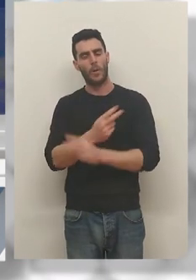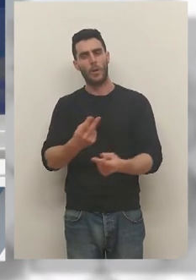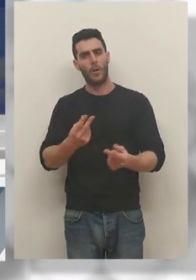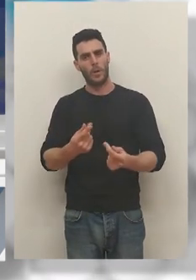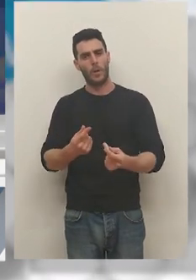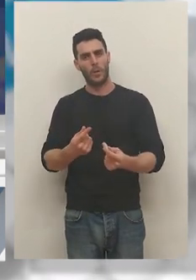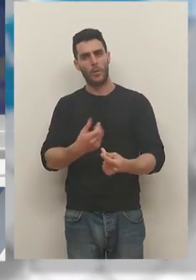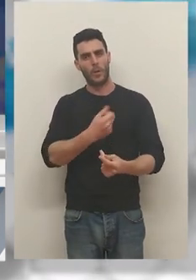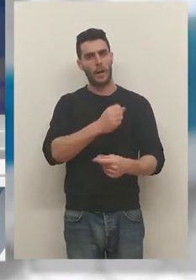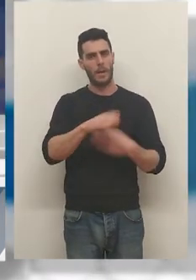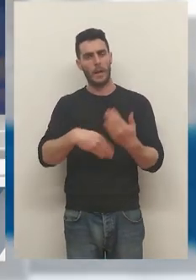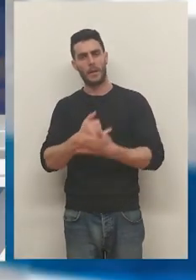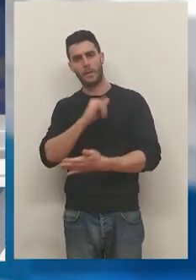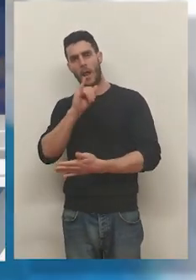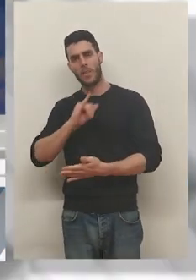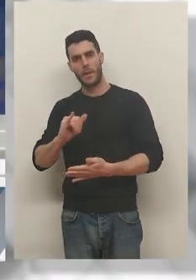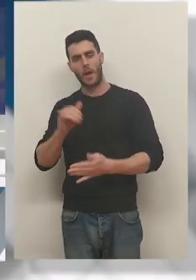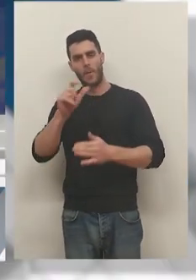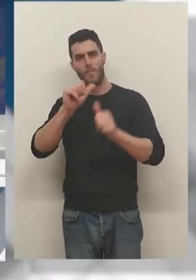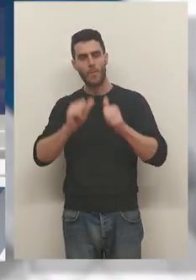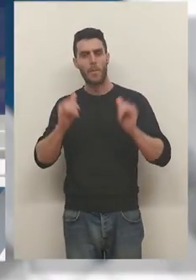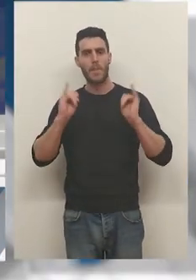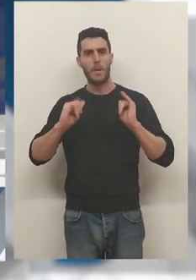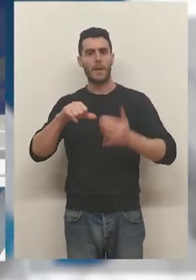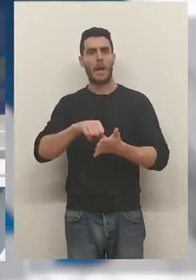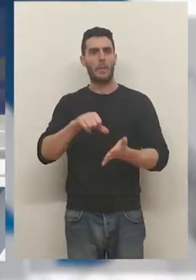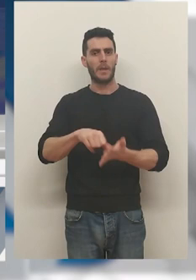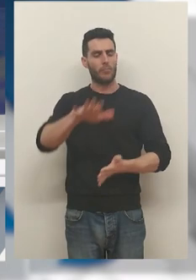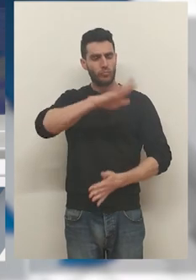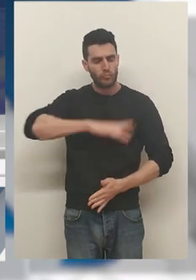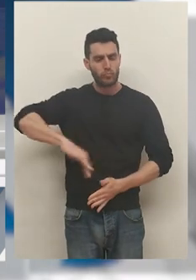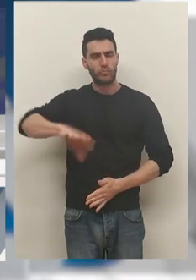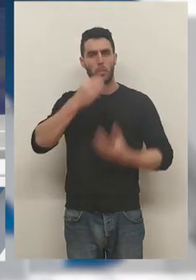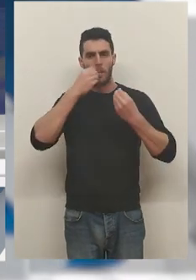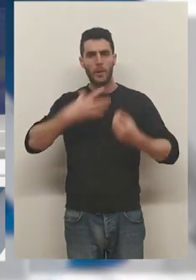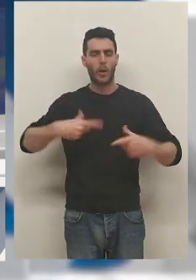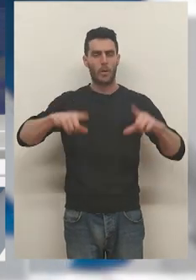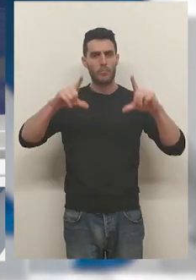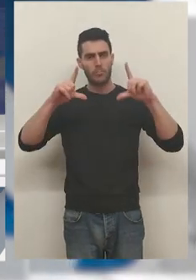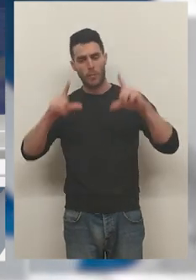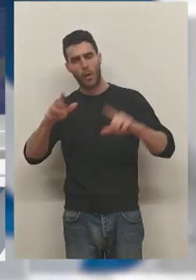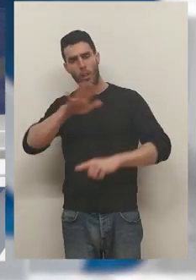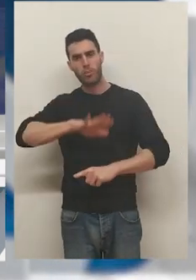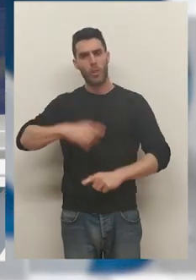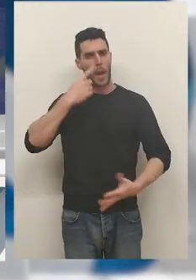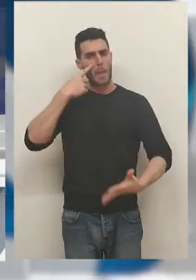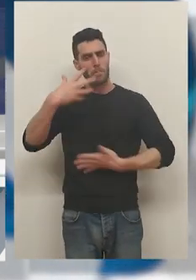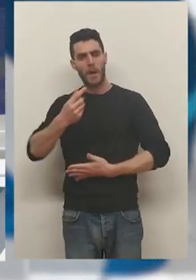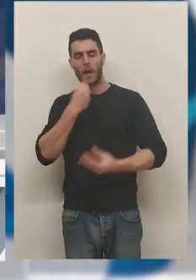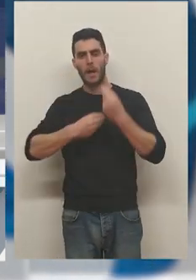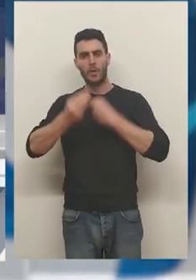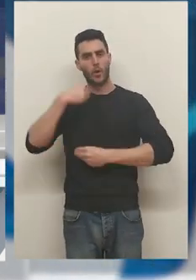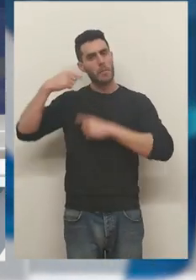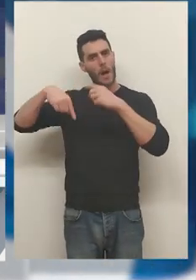juego logroño de la a la z que es una manera entretenida de conocer la capital su historia personajes lugares arte